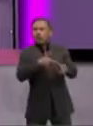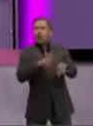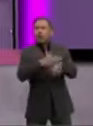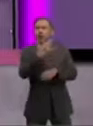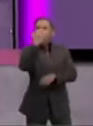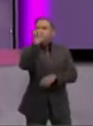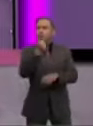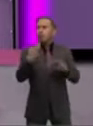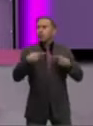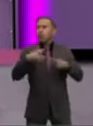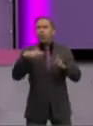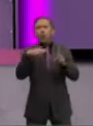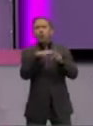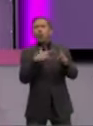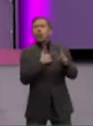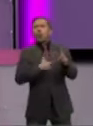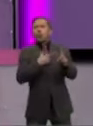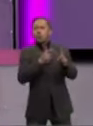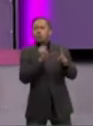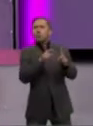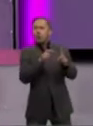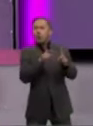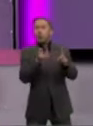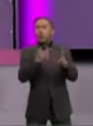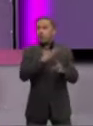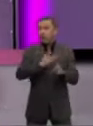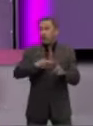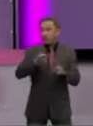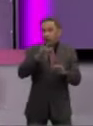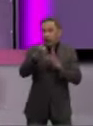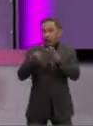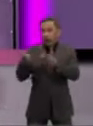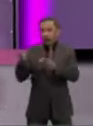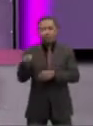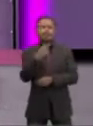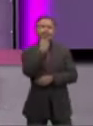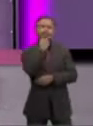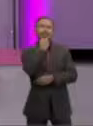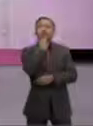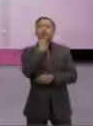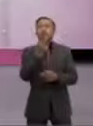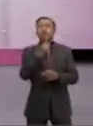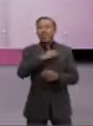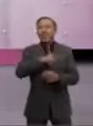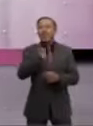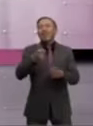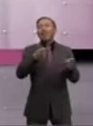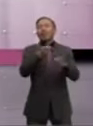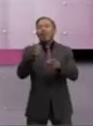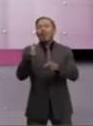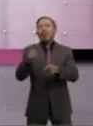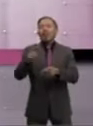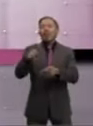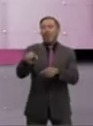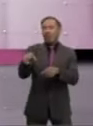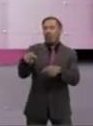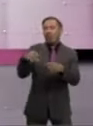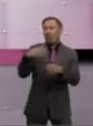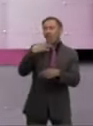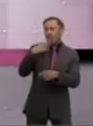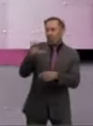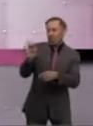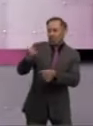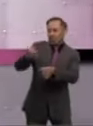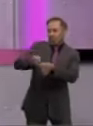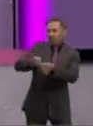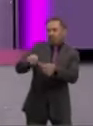presidente no descalifica, el presidente no le llama a mediocres a la población que votó con él, como acabamos de escuchar. Y no solo eso,